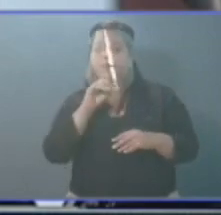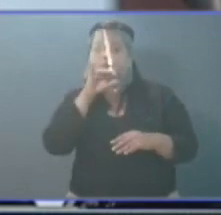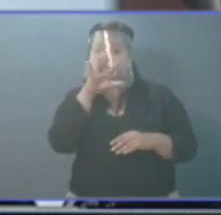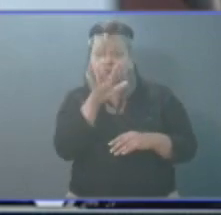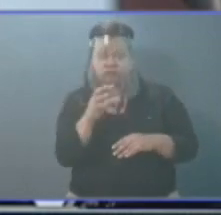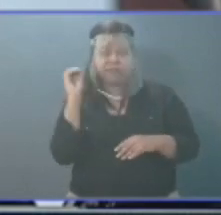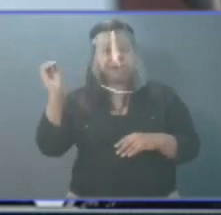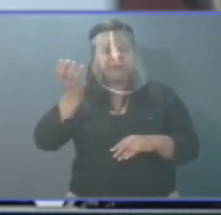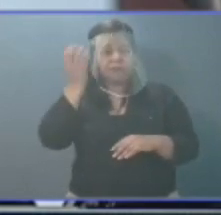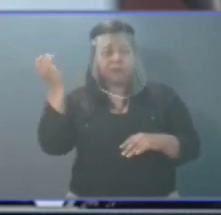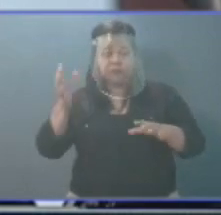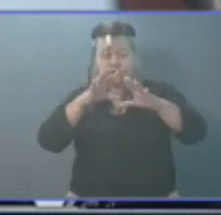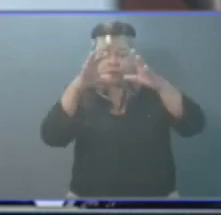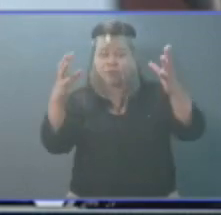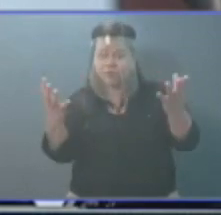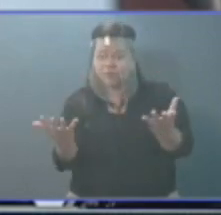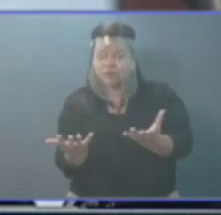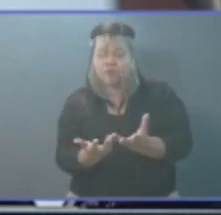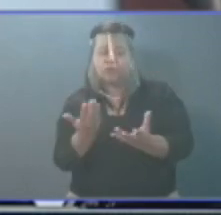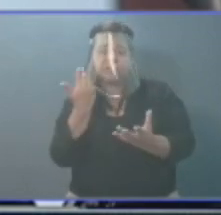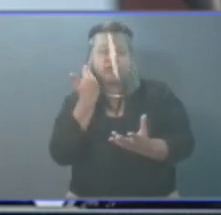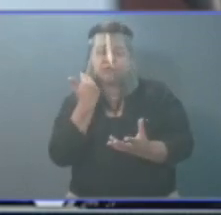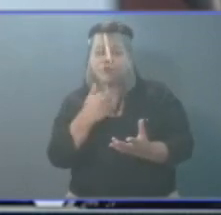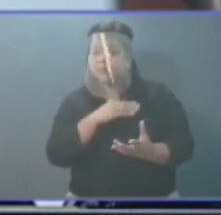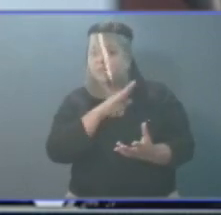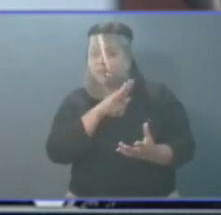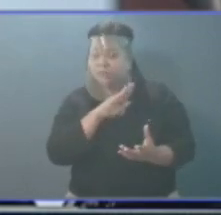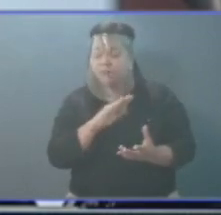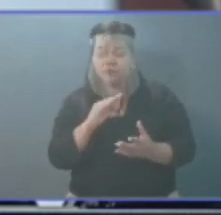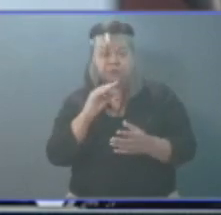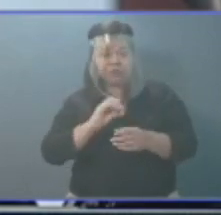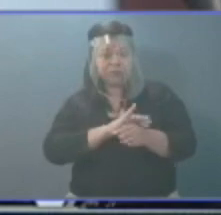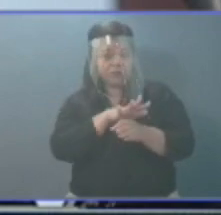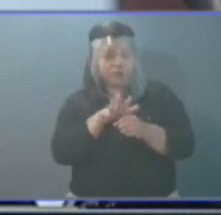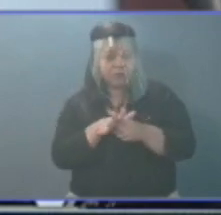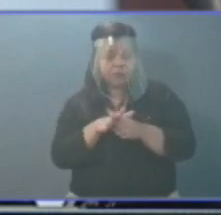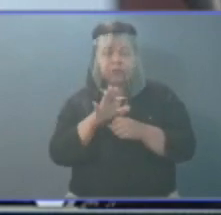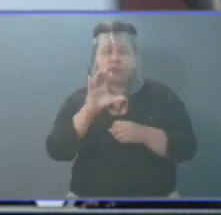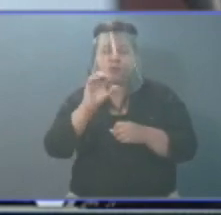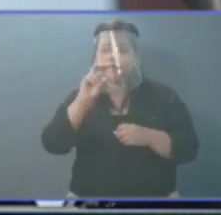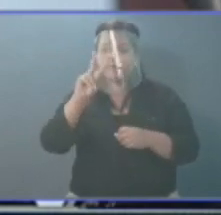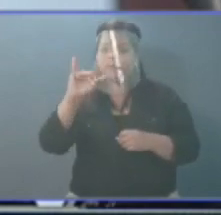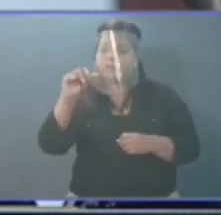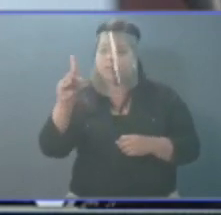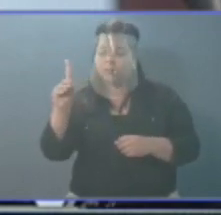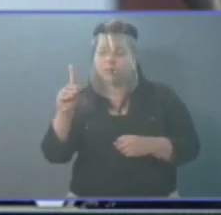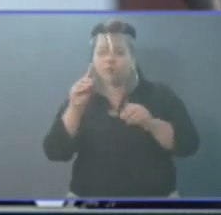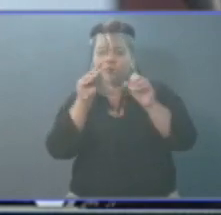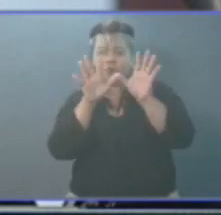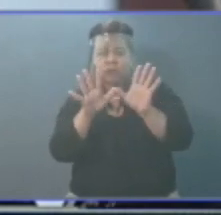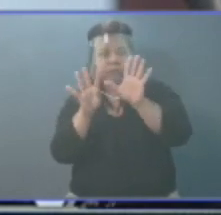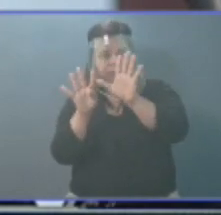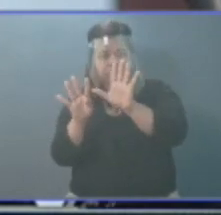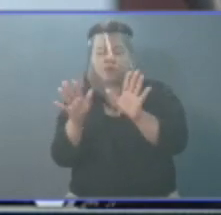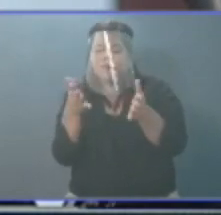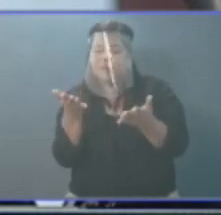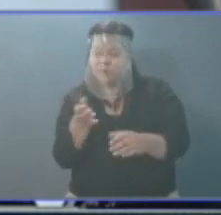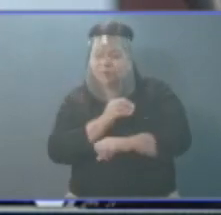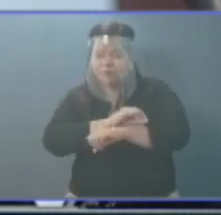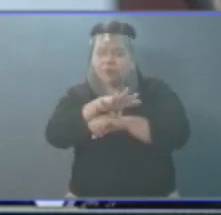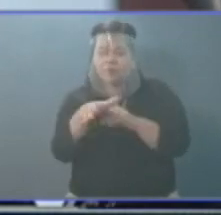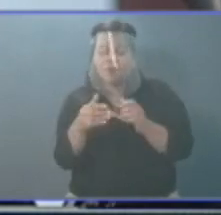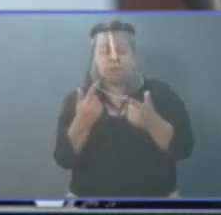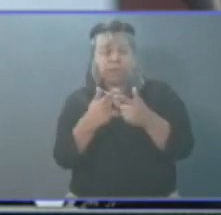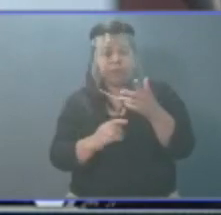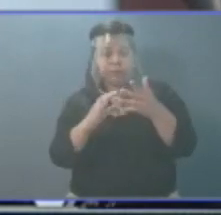brote de coronavirus, entre paréntesis COVID-19, por los graves niveles de propagación. Asimismo, que la